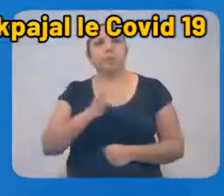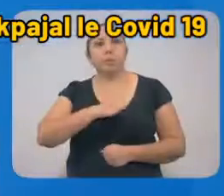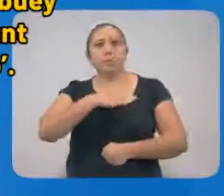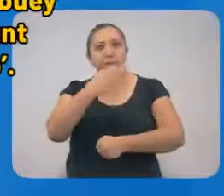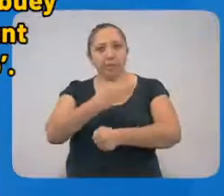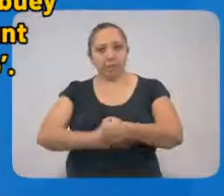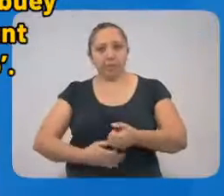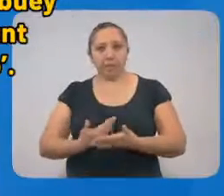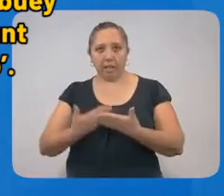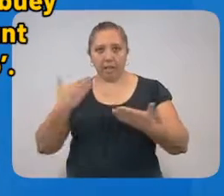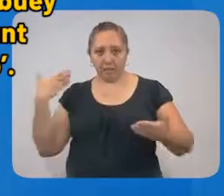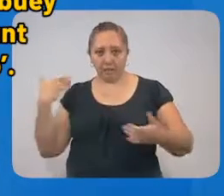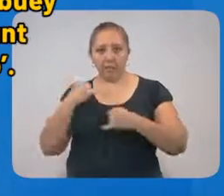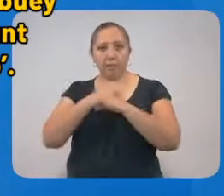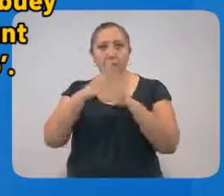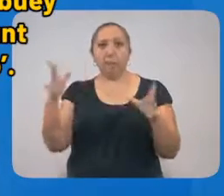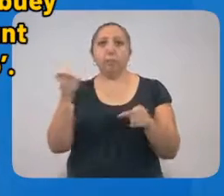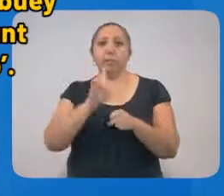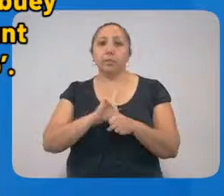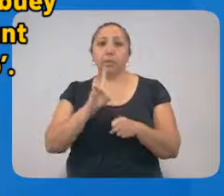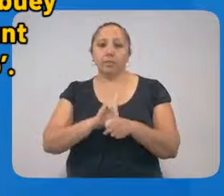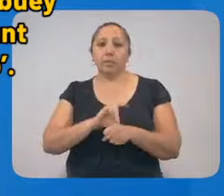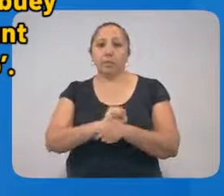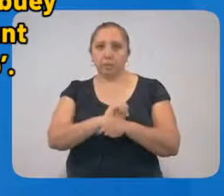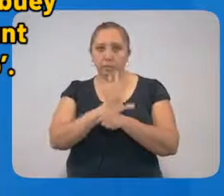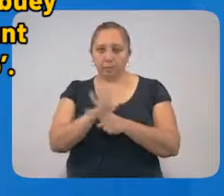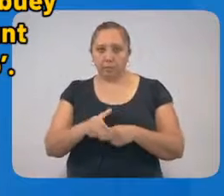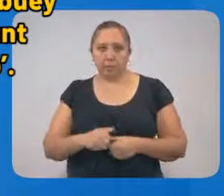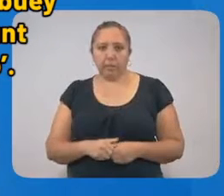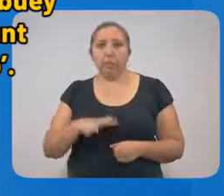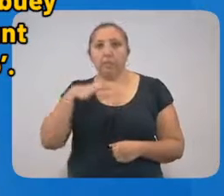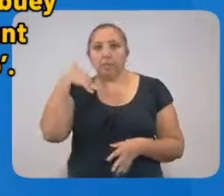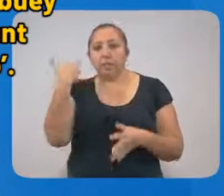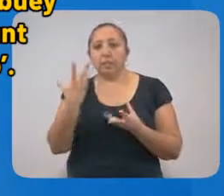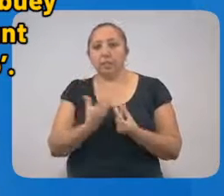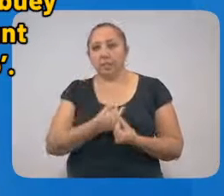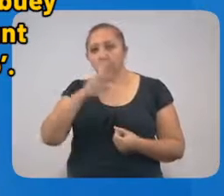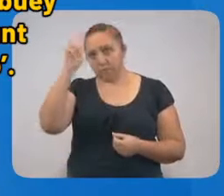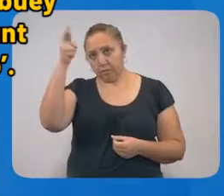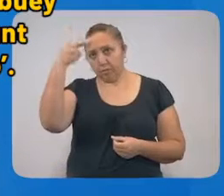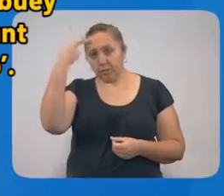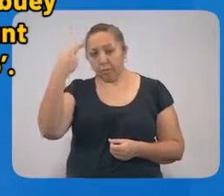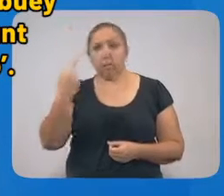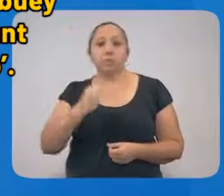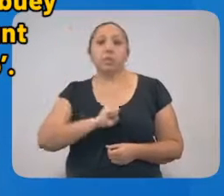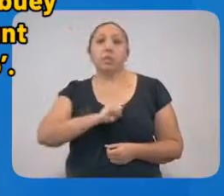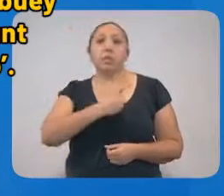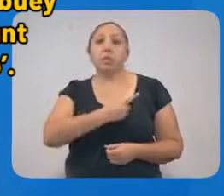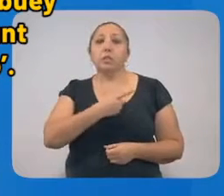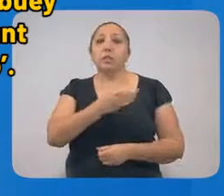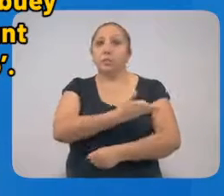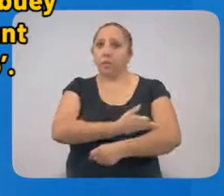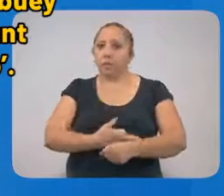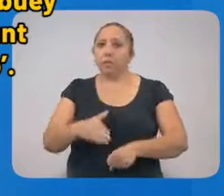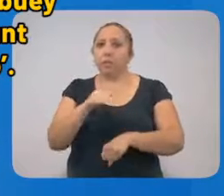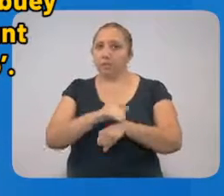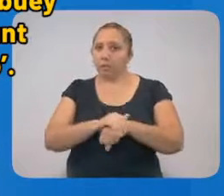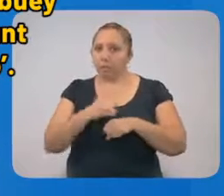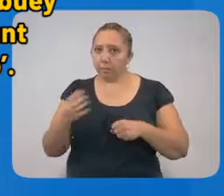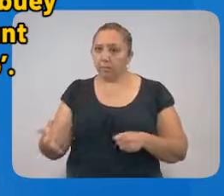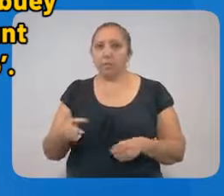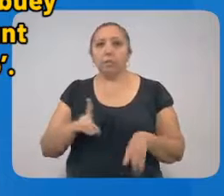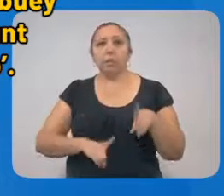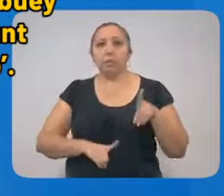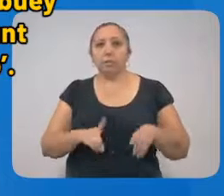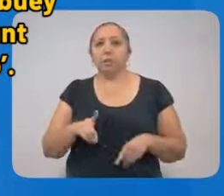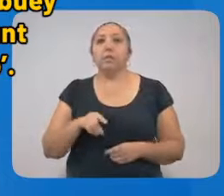tardes. Antes de dar el parte diario relacionado con el COVID-19, queremos recordar que nuestra salud y la de nuestros familiares y amigos